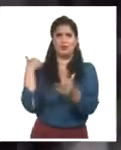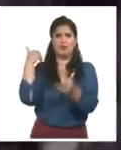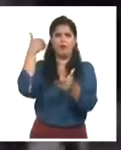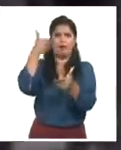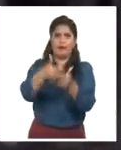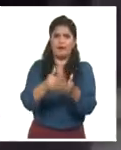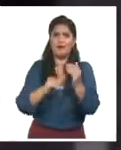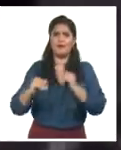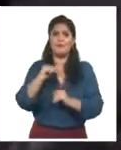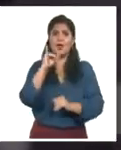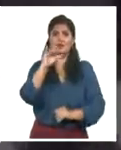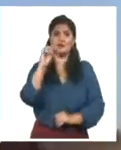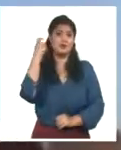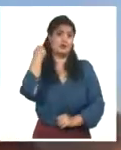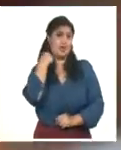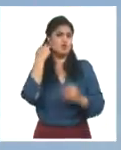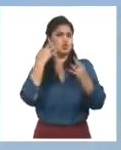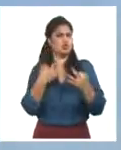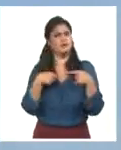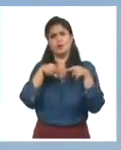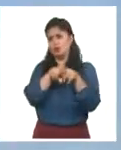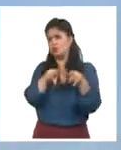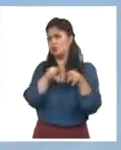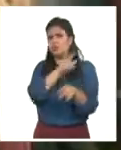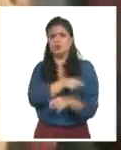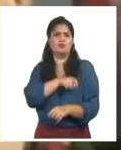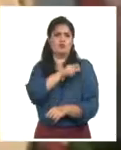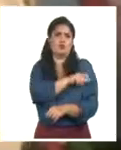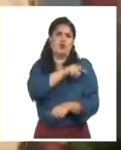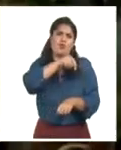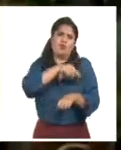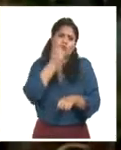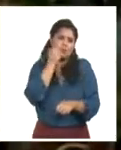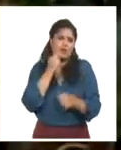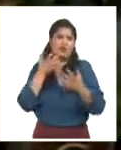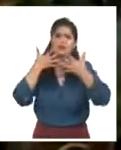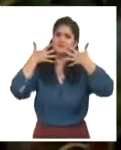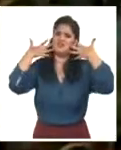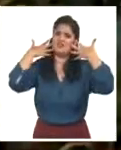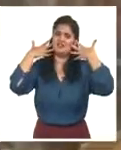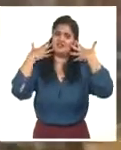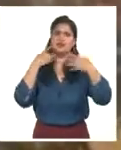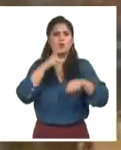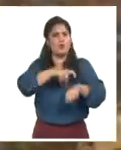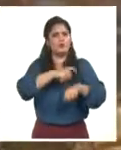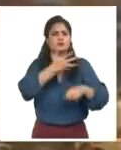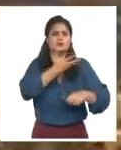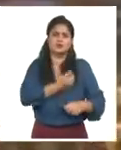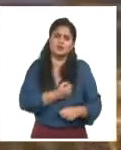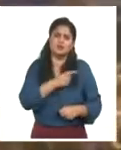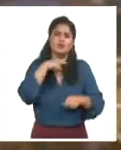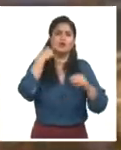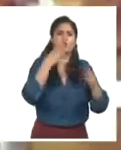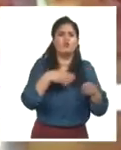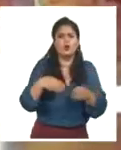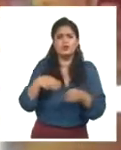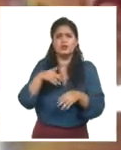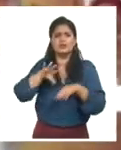siempre junto al pueblo, en los momentos más felices, en el heroísmo de lo cotidiano, en días